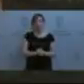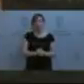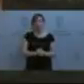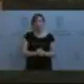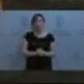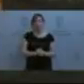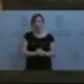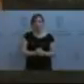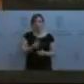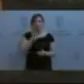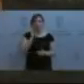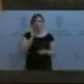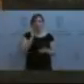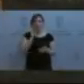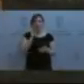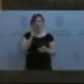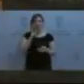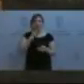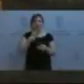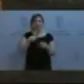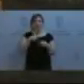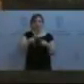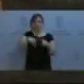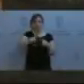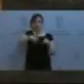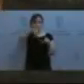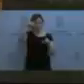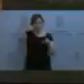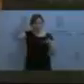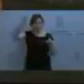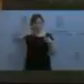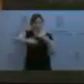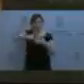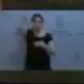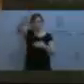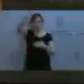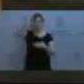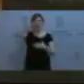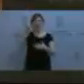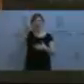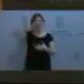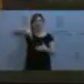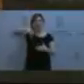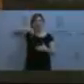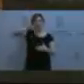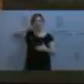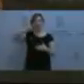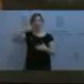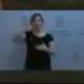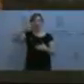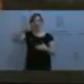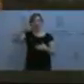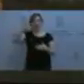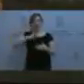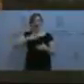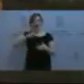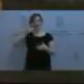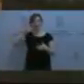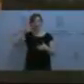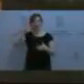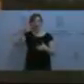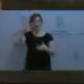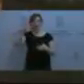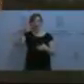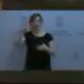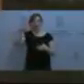las próximas intervenciones a realizar serán las pinturas murales, como le he dicho, de San Miguel de Liño y Santullano. En ambos casos,